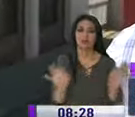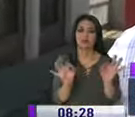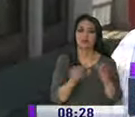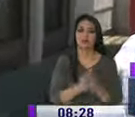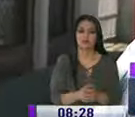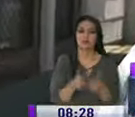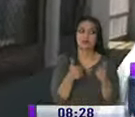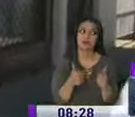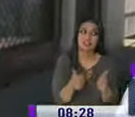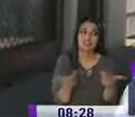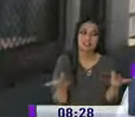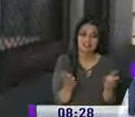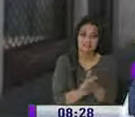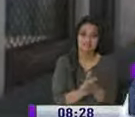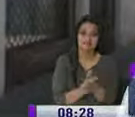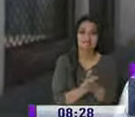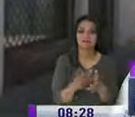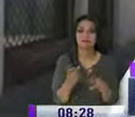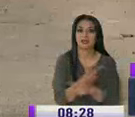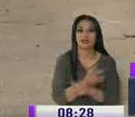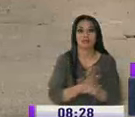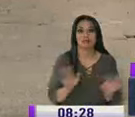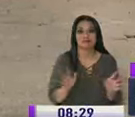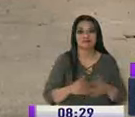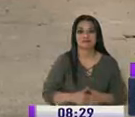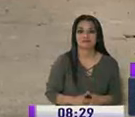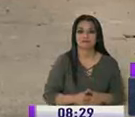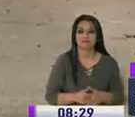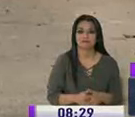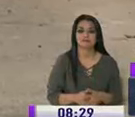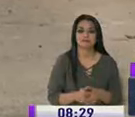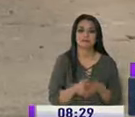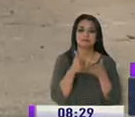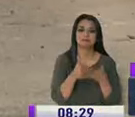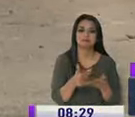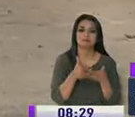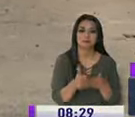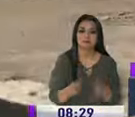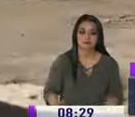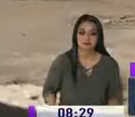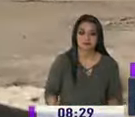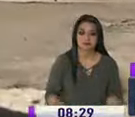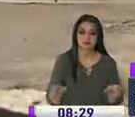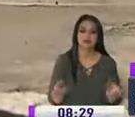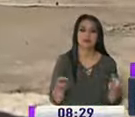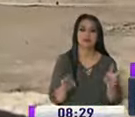Quito, señores de la empresa eléctrica, no talen los árboles, no saben.